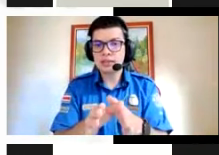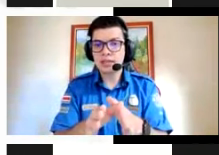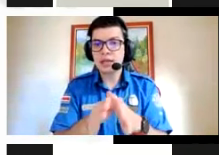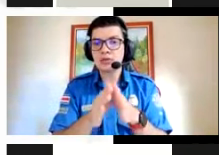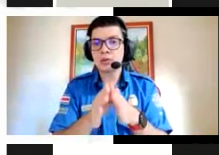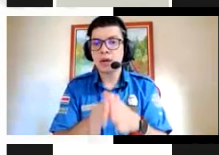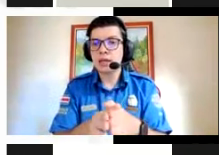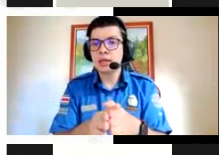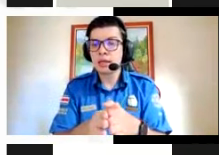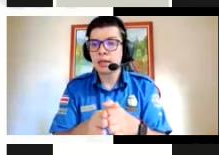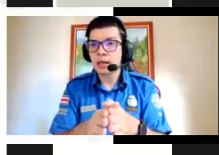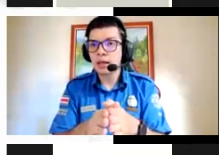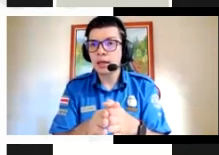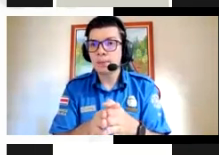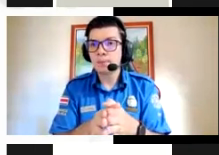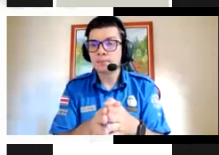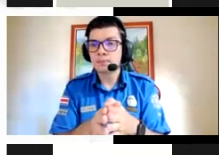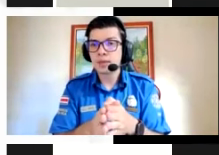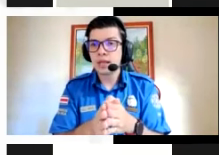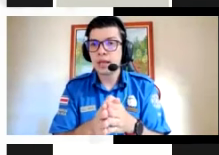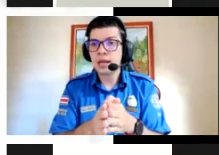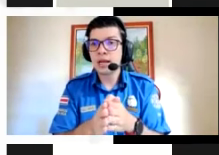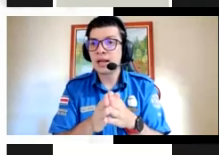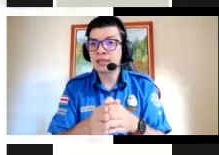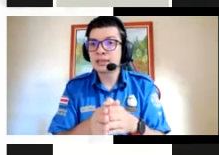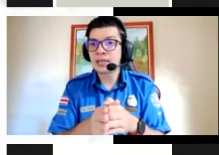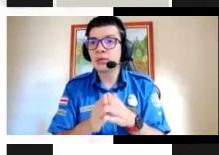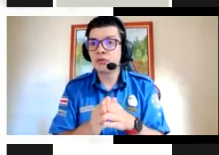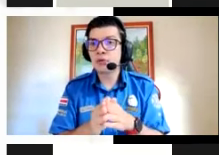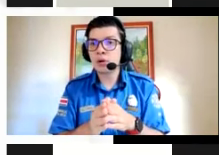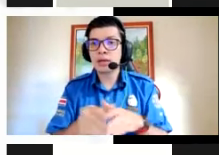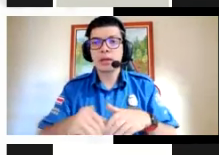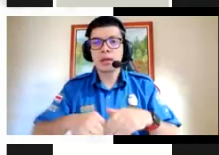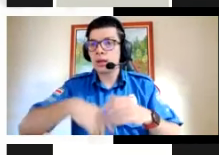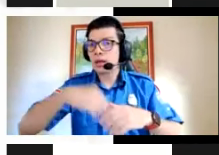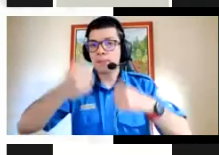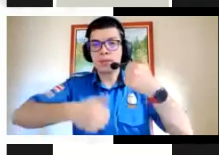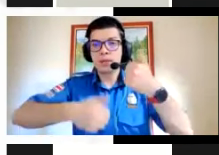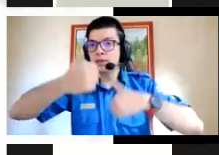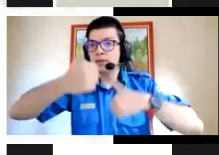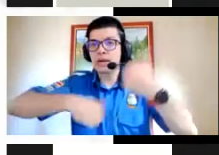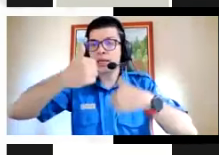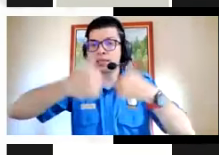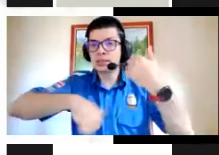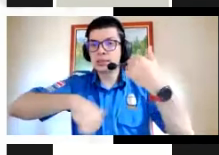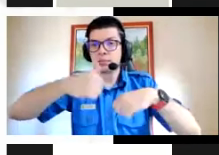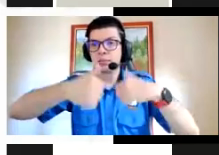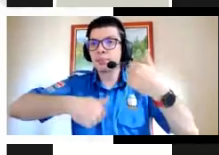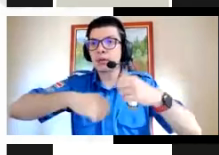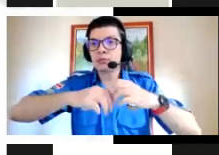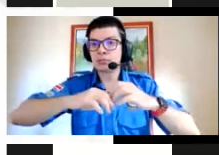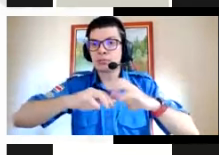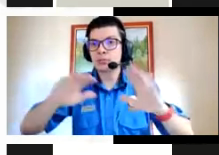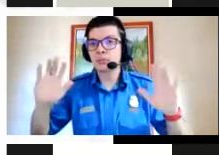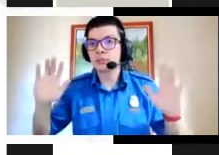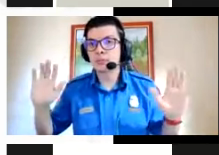en este caso, ahí el gas tenga una fuga, empieza a liberar gas,